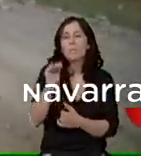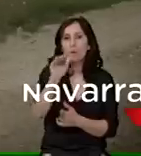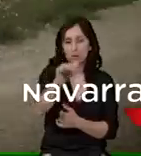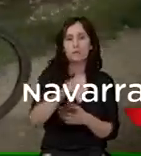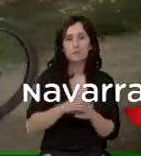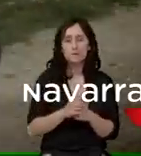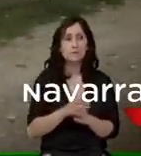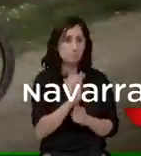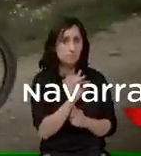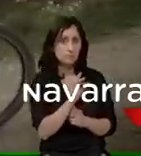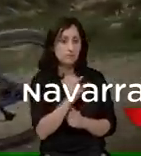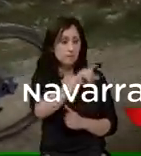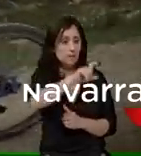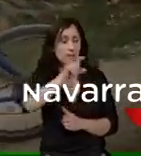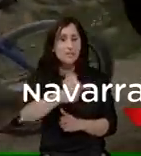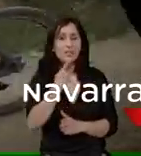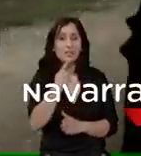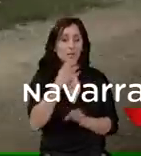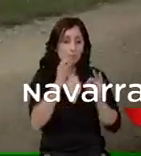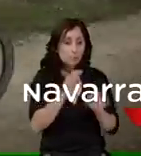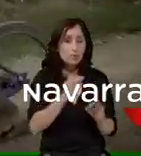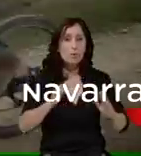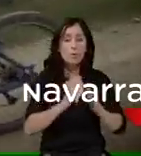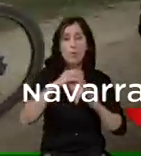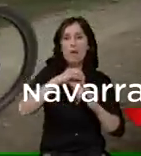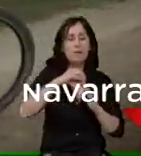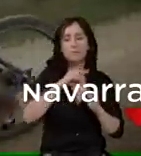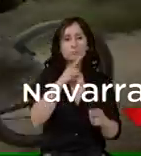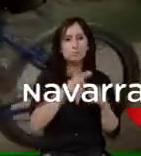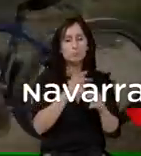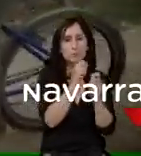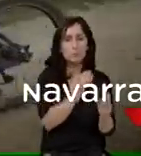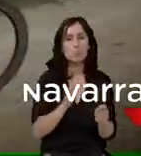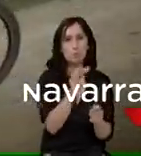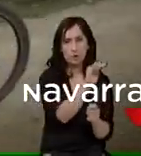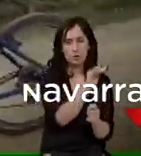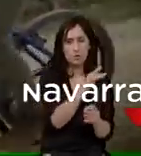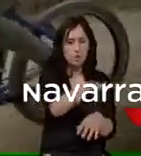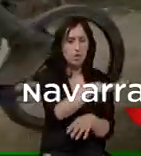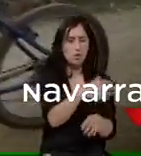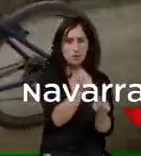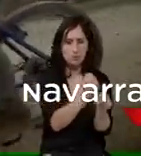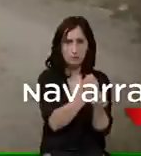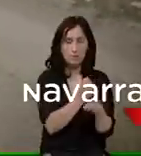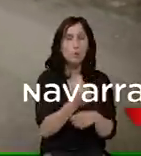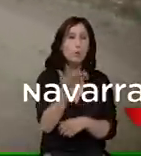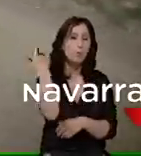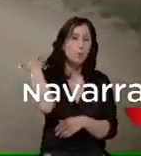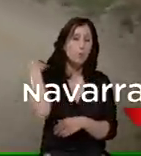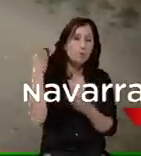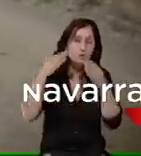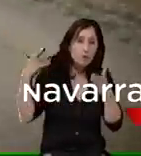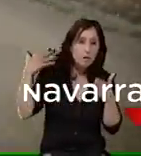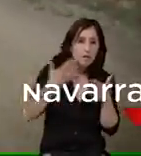Sí, sí, ellos hablan del monte refiriéndose a la Bardena como su lugar de trabajo. Históricamente siempre ha sido una